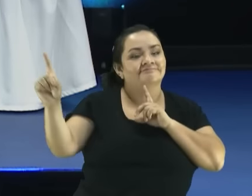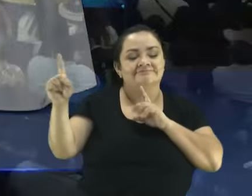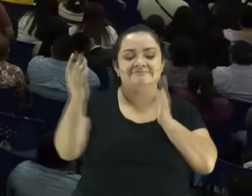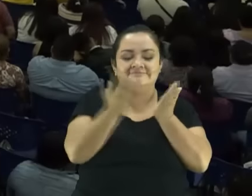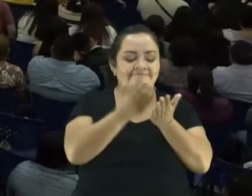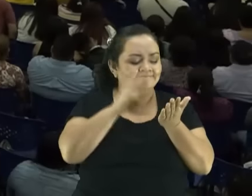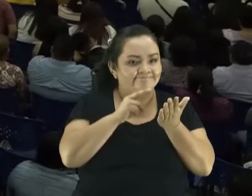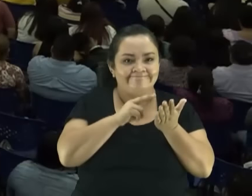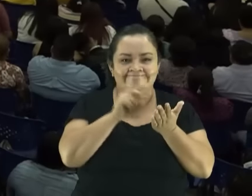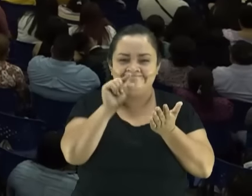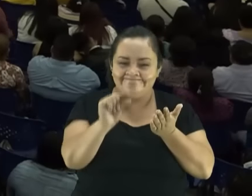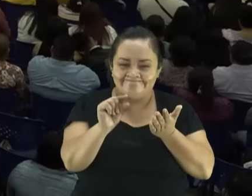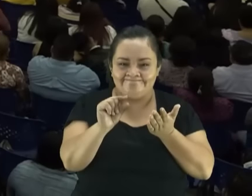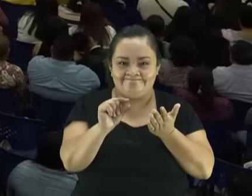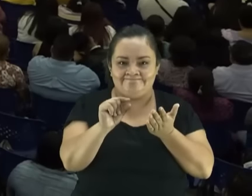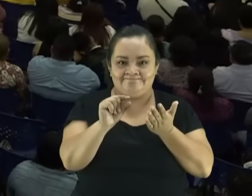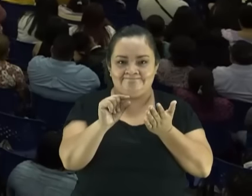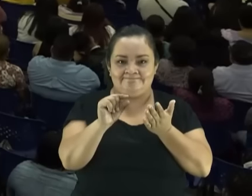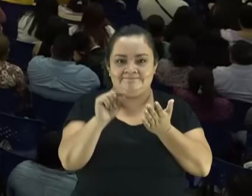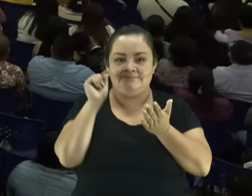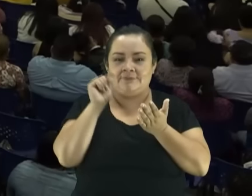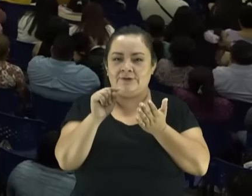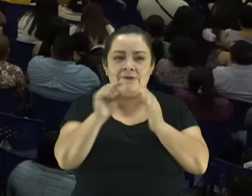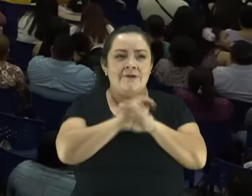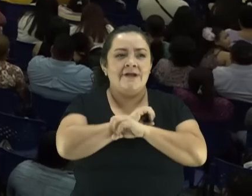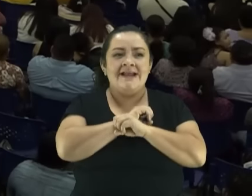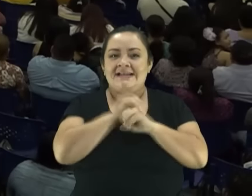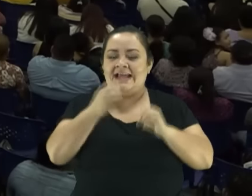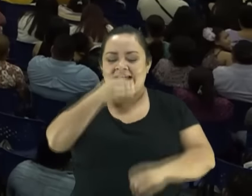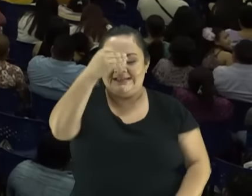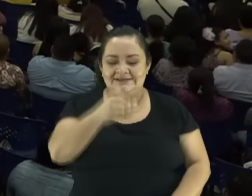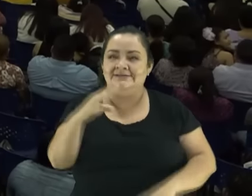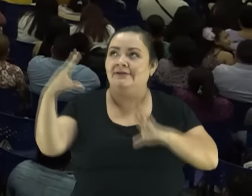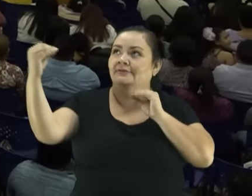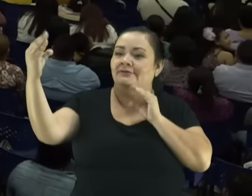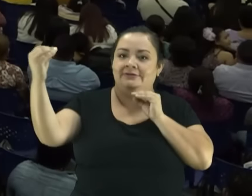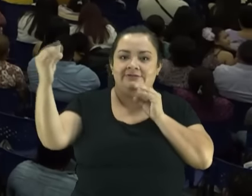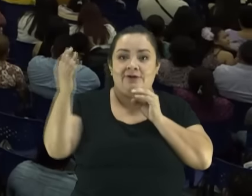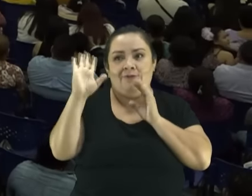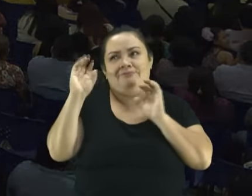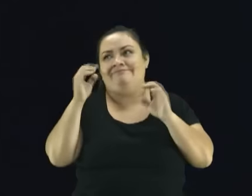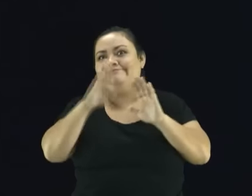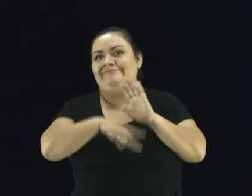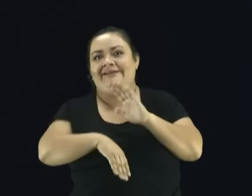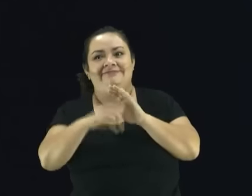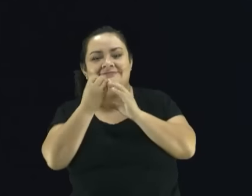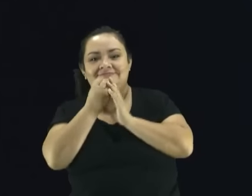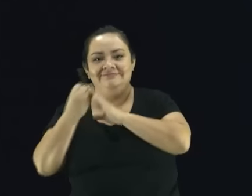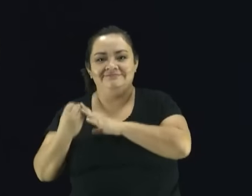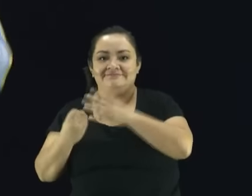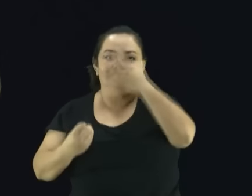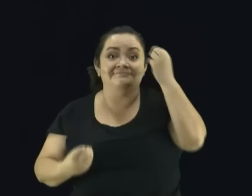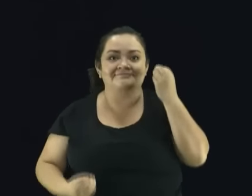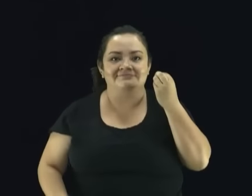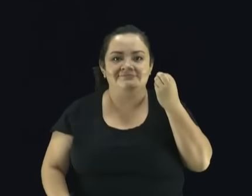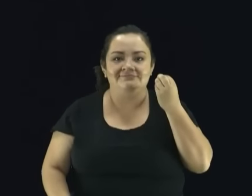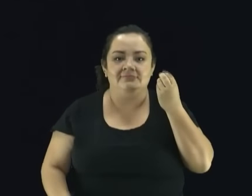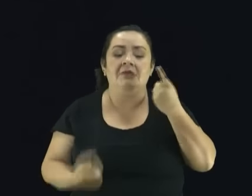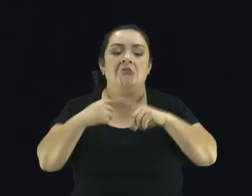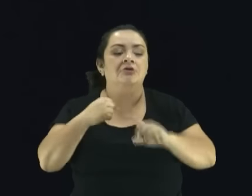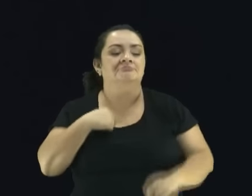bíblica tu nulo disciplina de oración mucho menos un ayuno pero creemos que somos